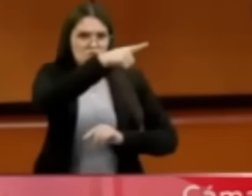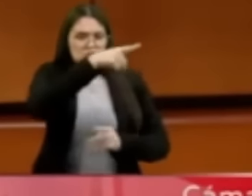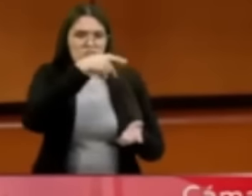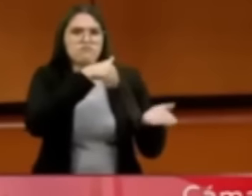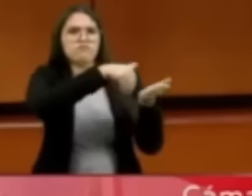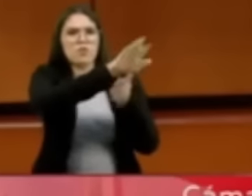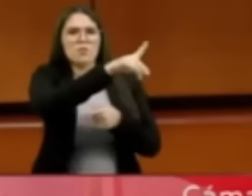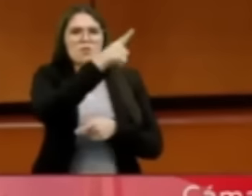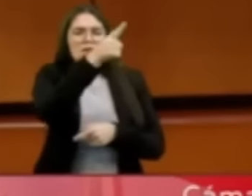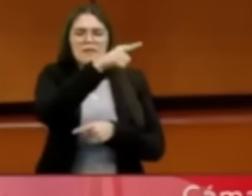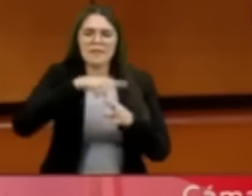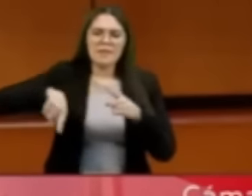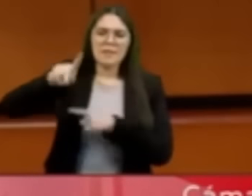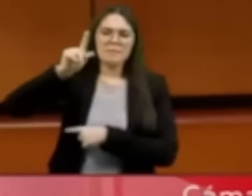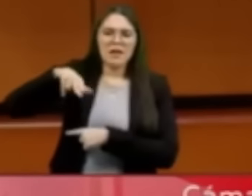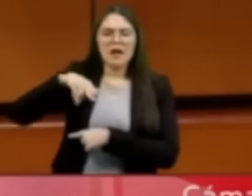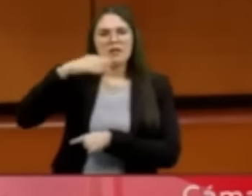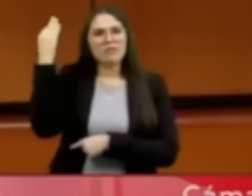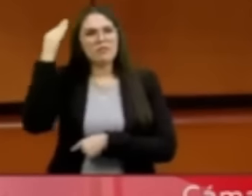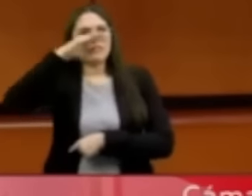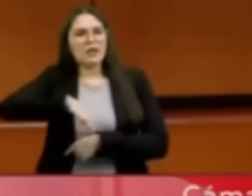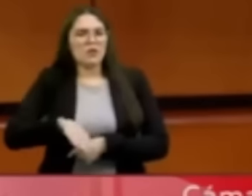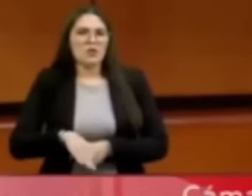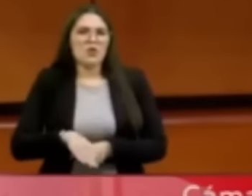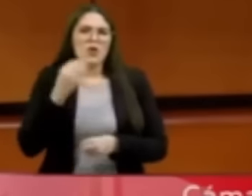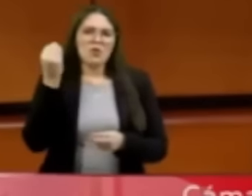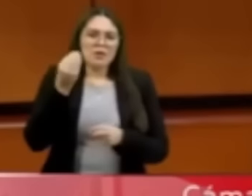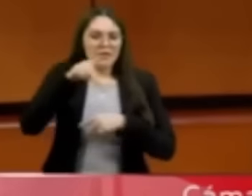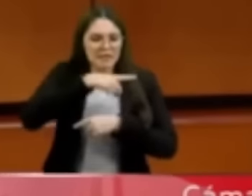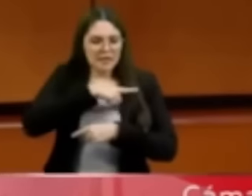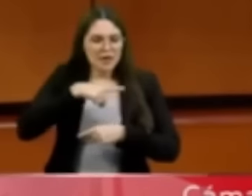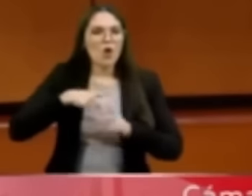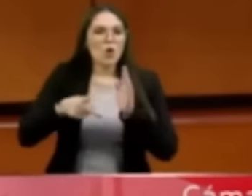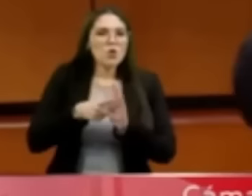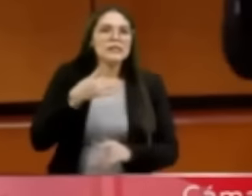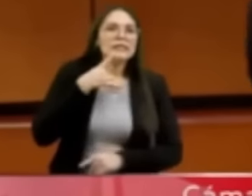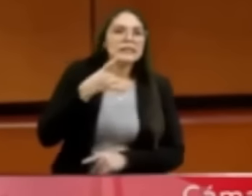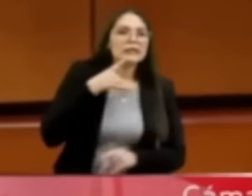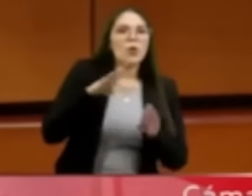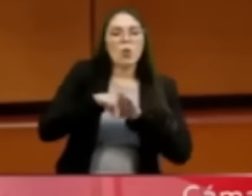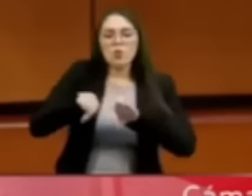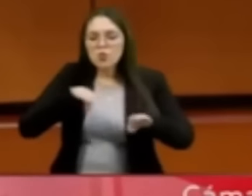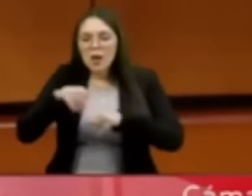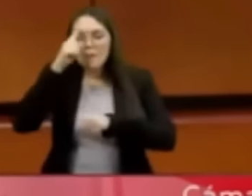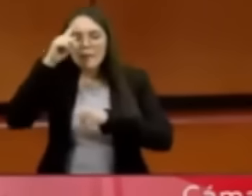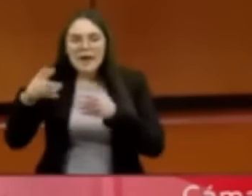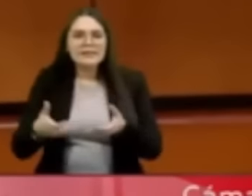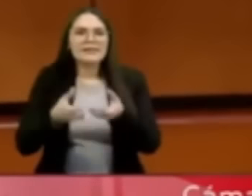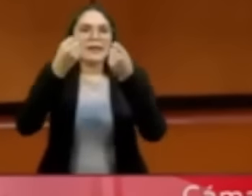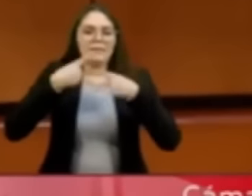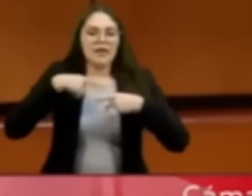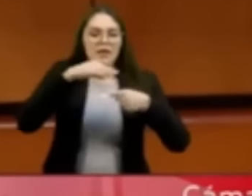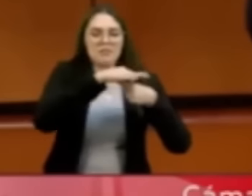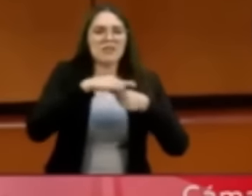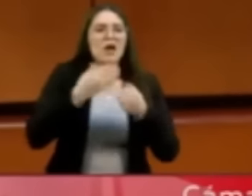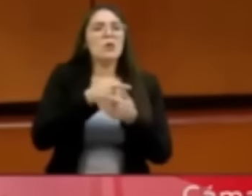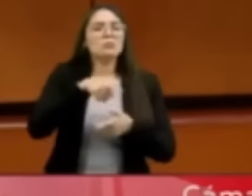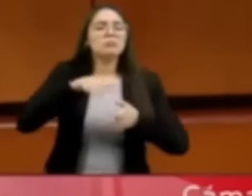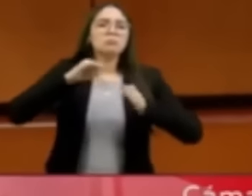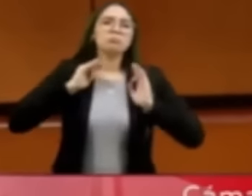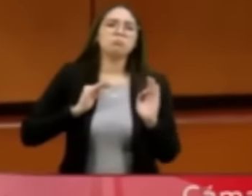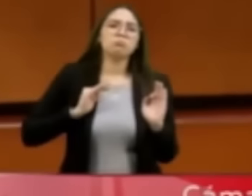le fallaste al PAN. Porque en lugar de estar trabajando para recuperar los votos que perdiste, estás aquí cómodamente sentado como